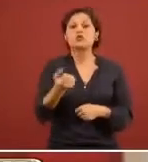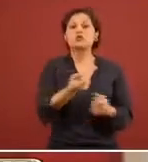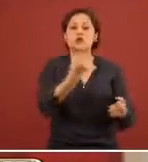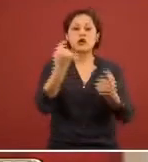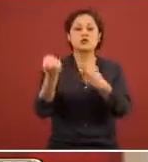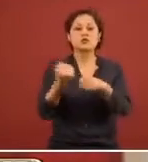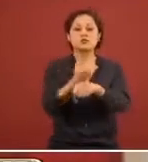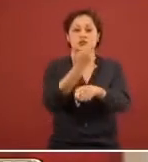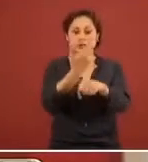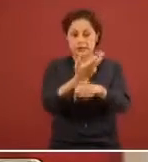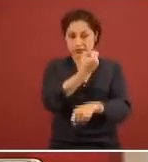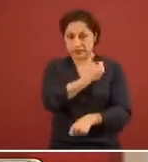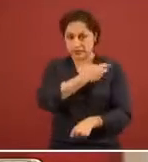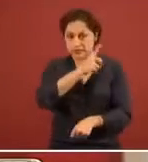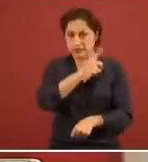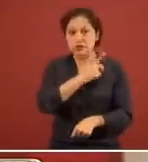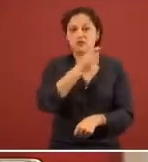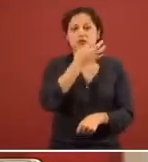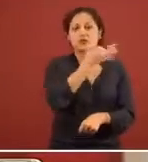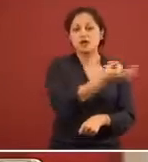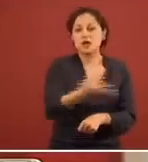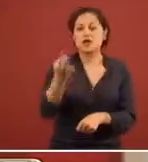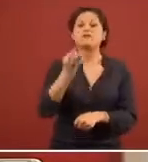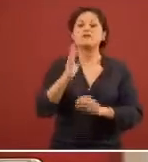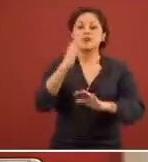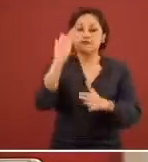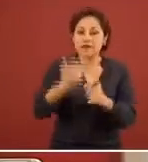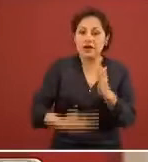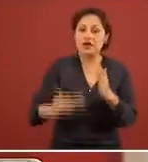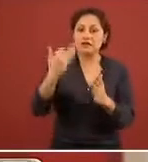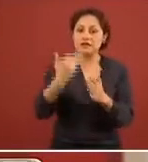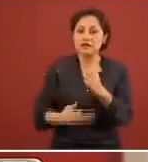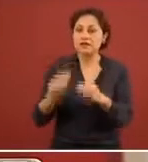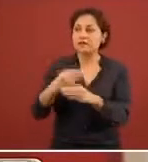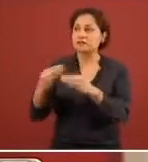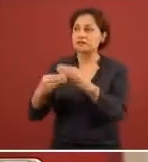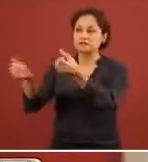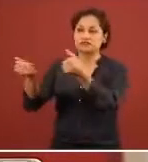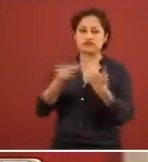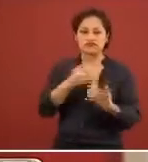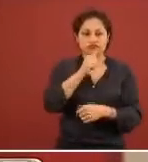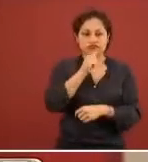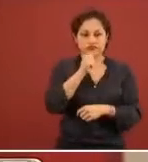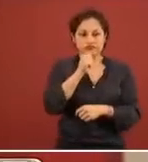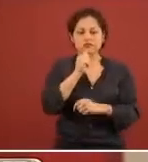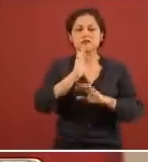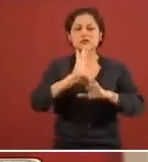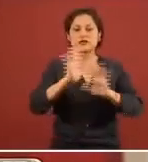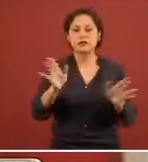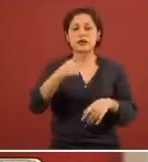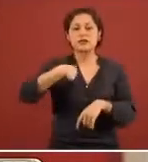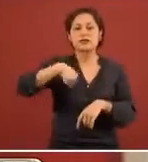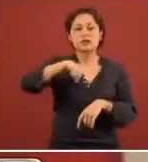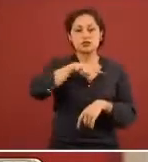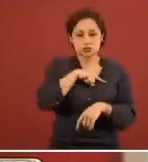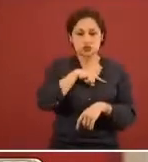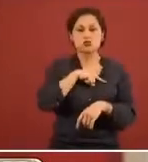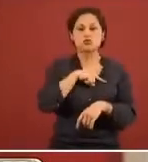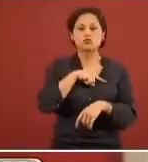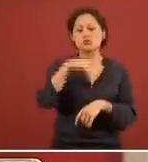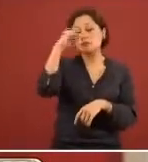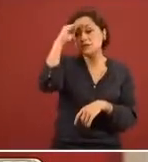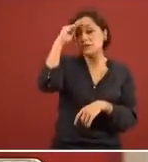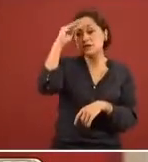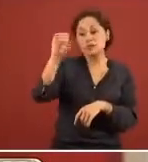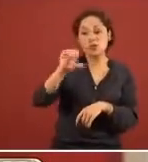comentó, nos faltan otros insumos. Aclaramos que llevamos 2 de lo que se ha planeado como 11 vuelos en el puente